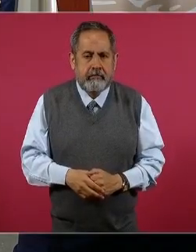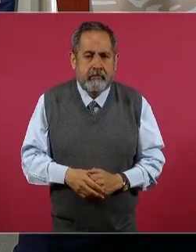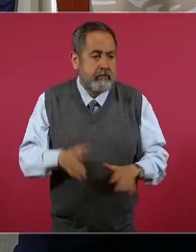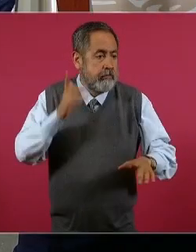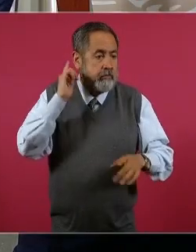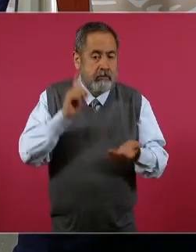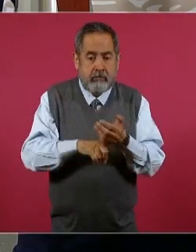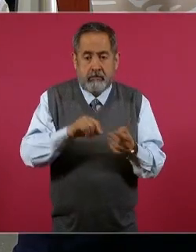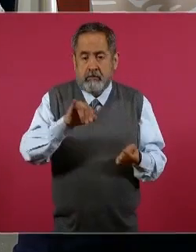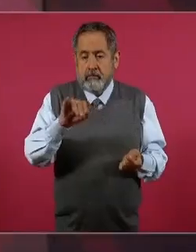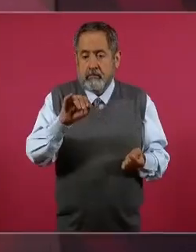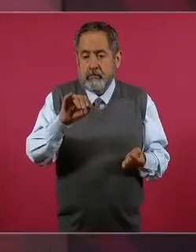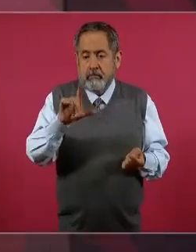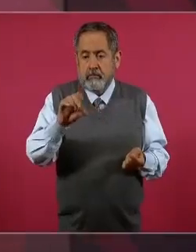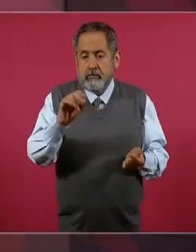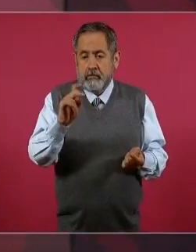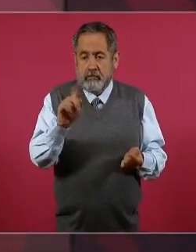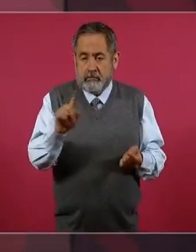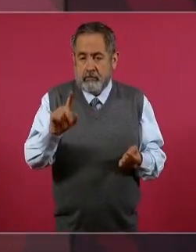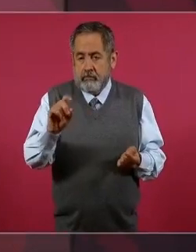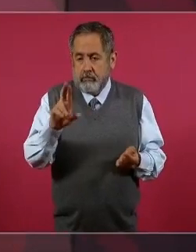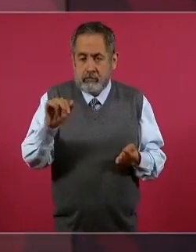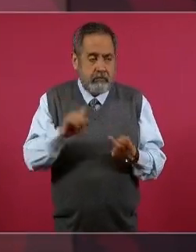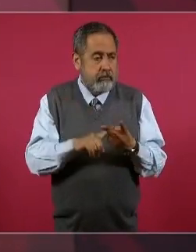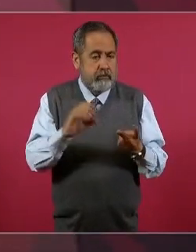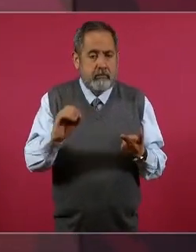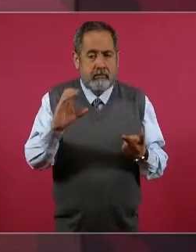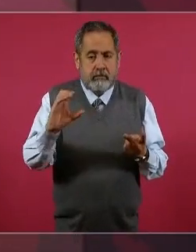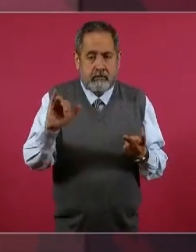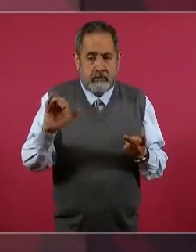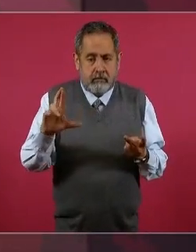Joaquín López Dóriga, que Ciro,